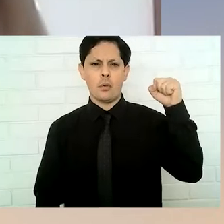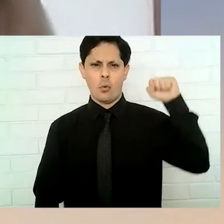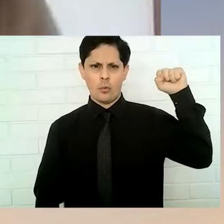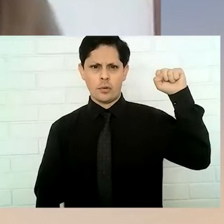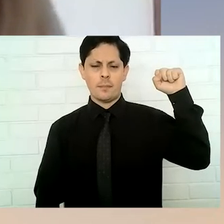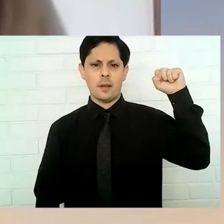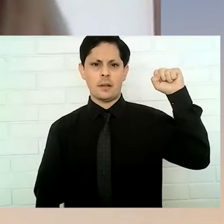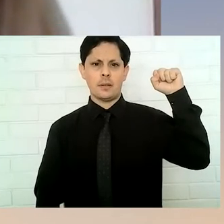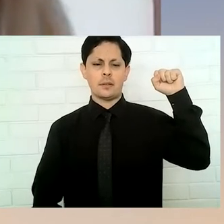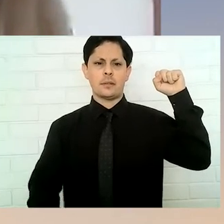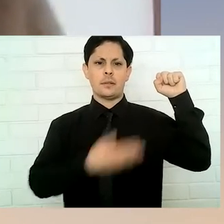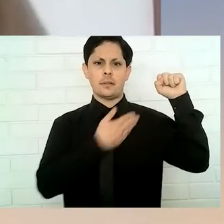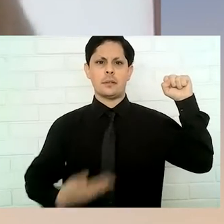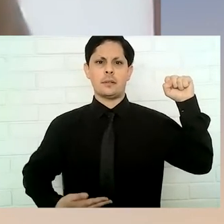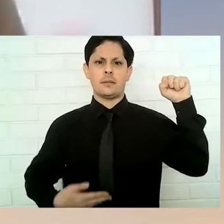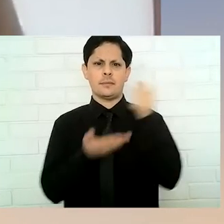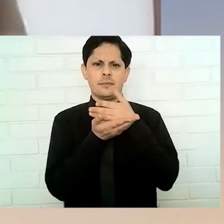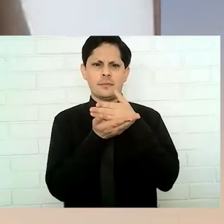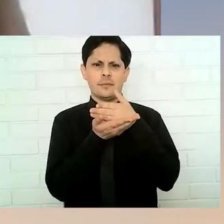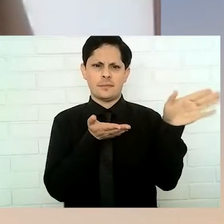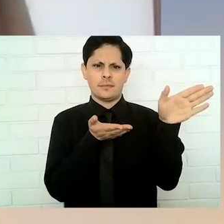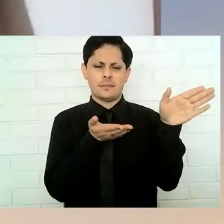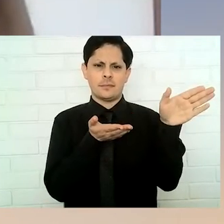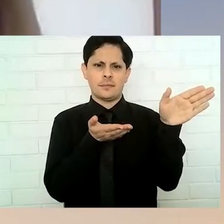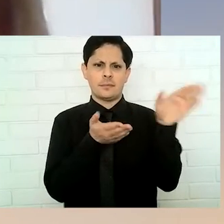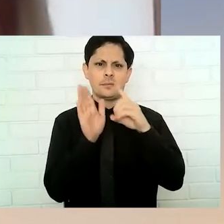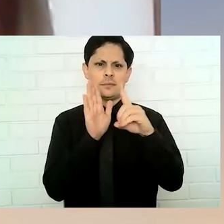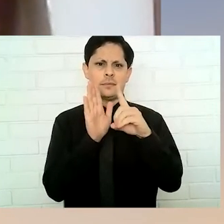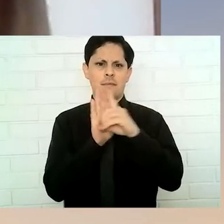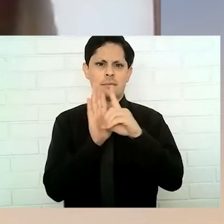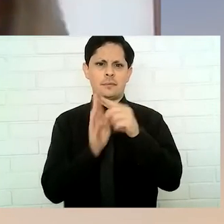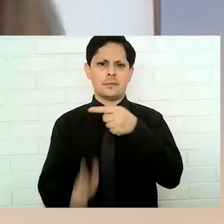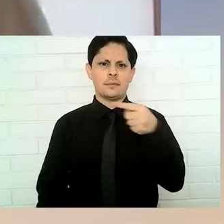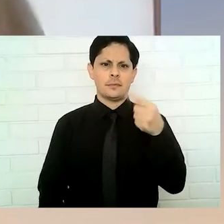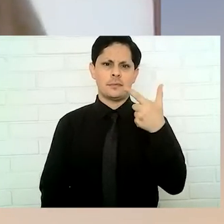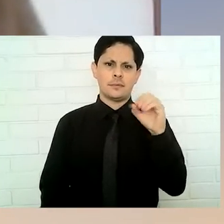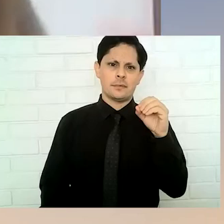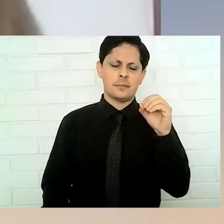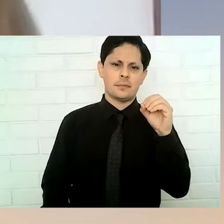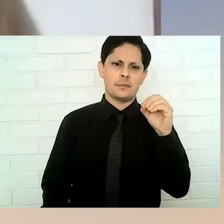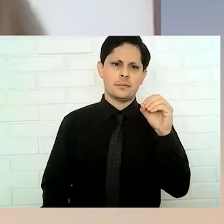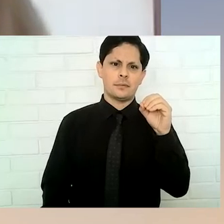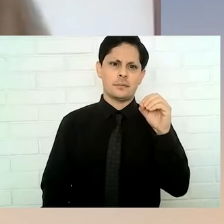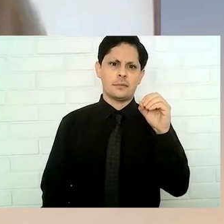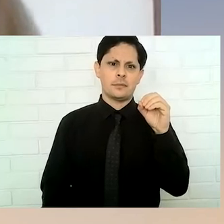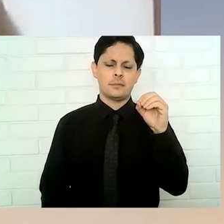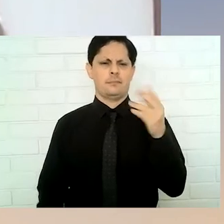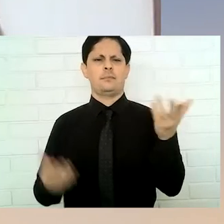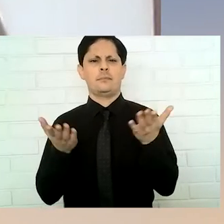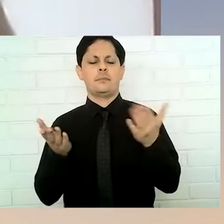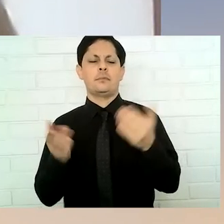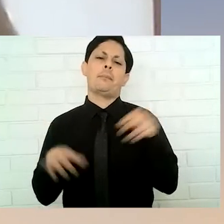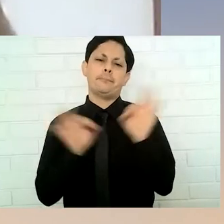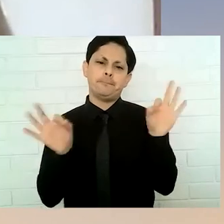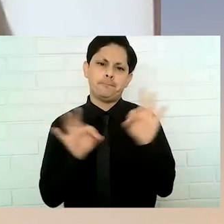a derogar el decreto 170 por otras razones absolutamente distintas. Así que tuve que dar toda clase de explicaciones.